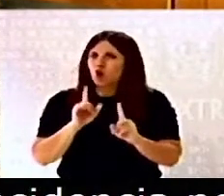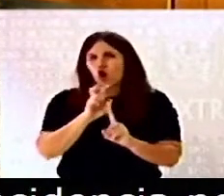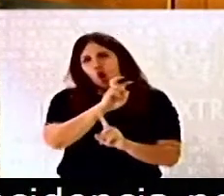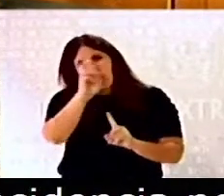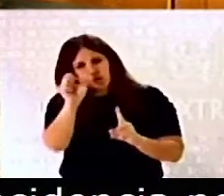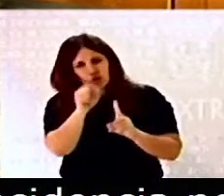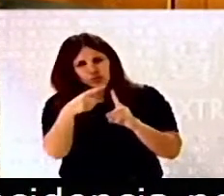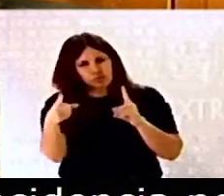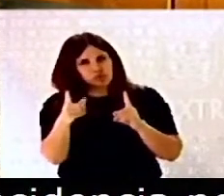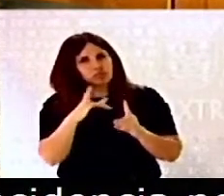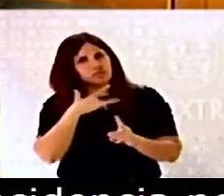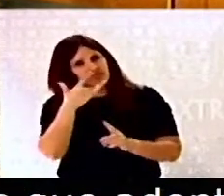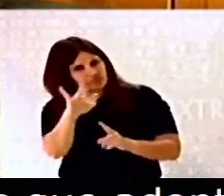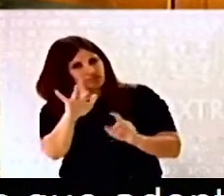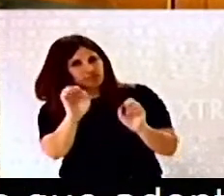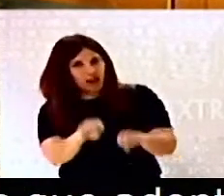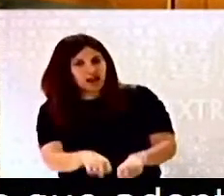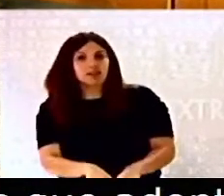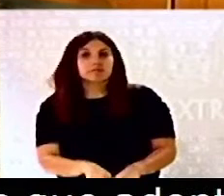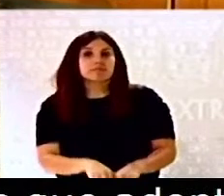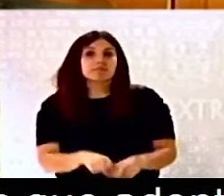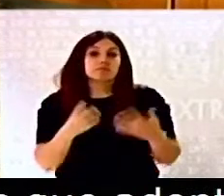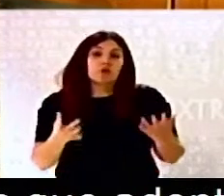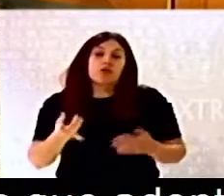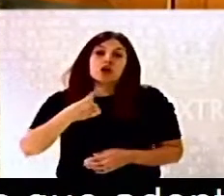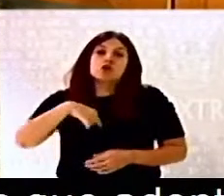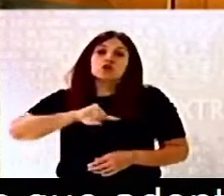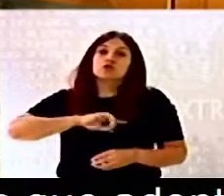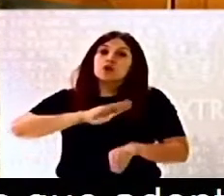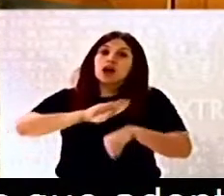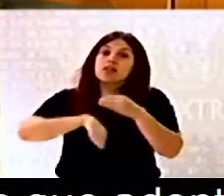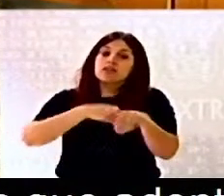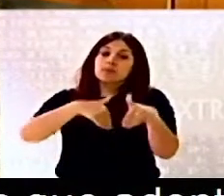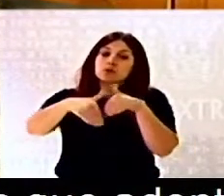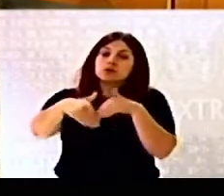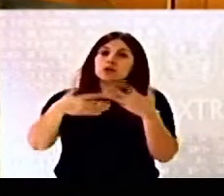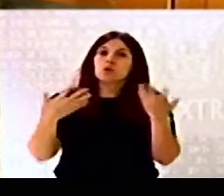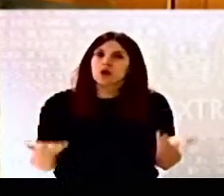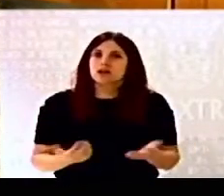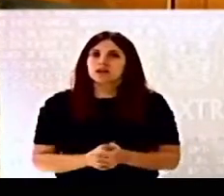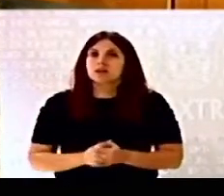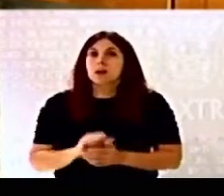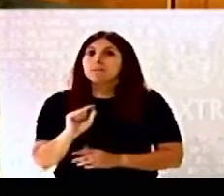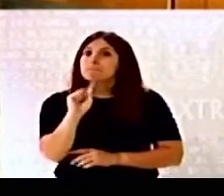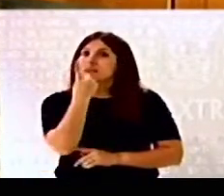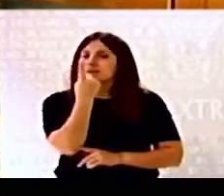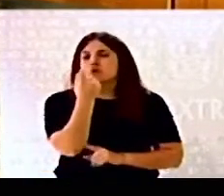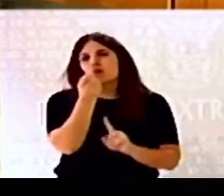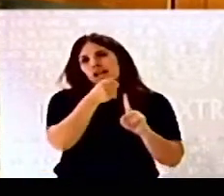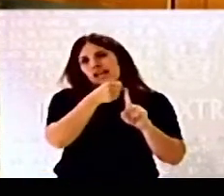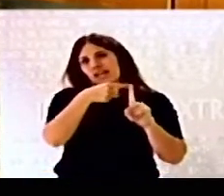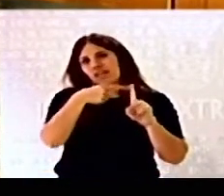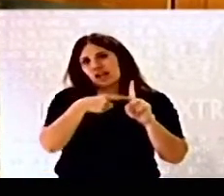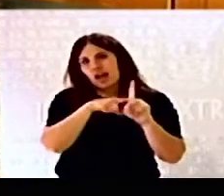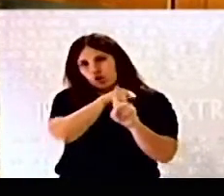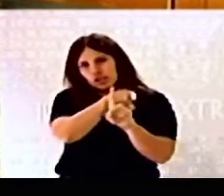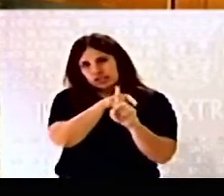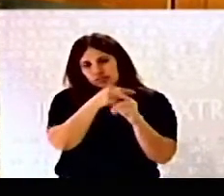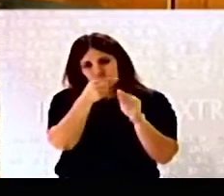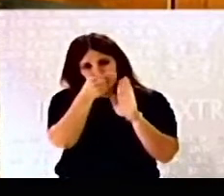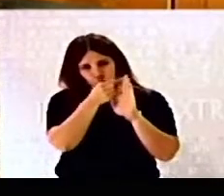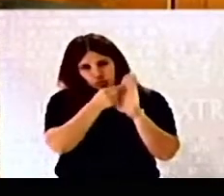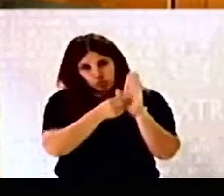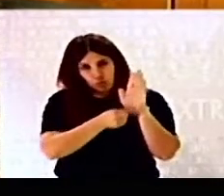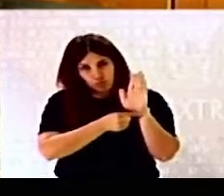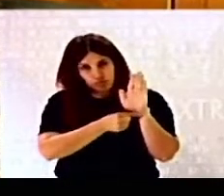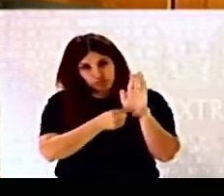restrictivas. Y lo que haremos será, primero, fijar unos indicadores a partir de los cuales poder tomar